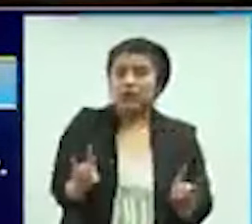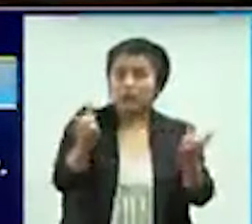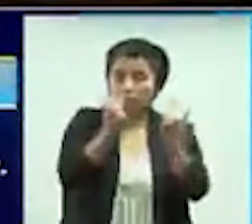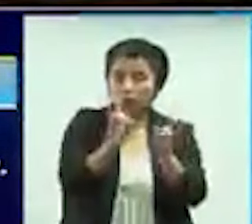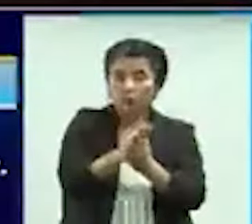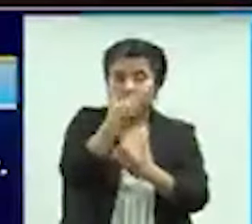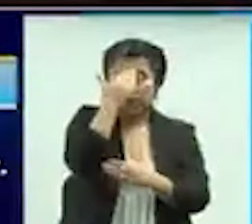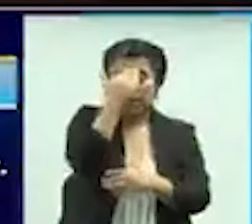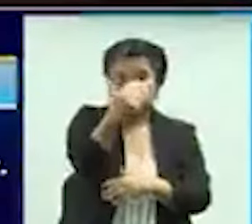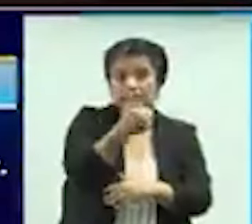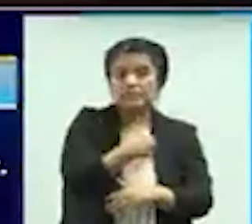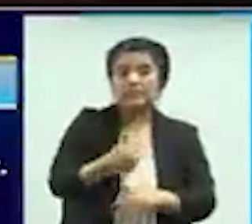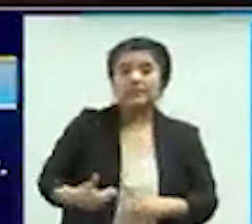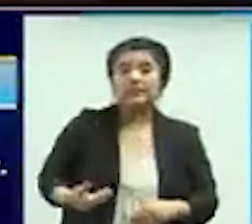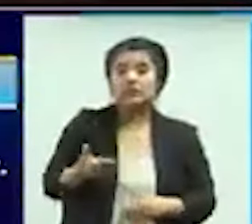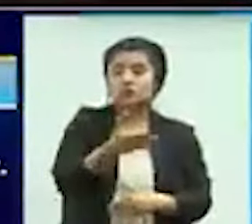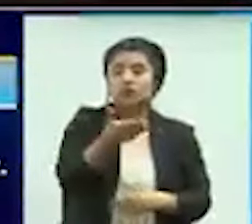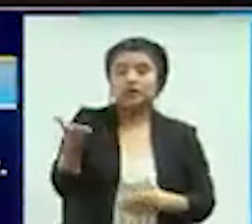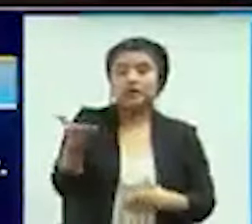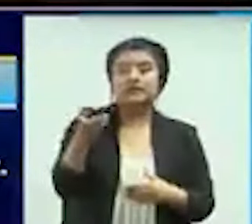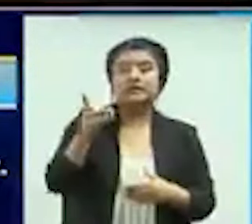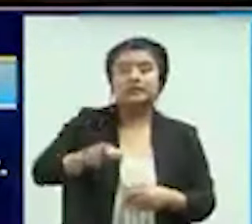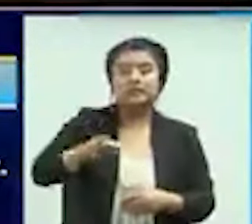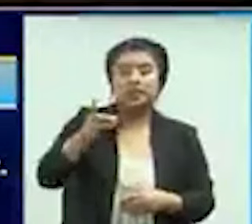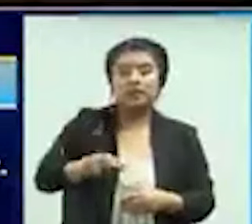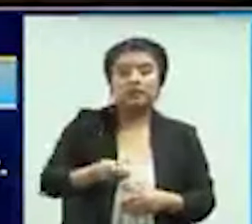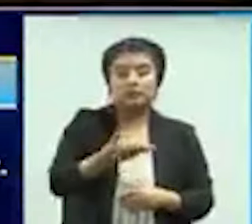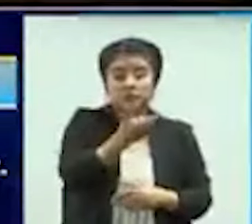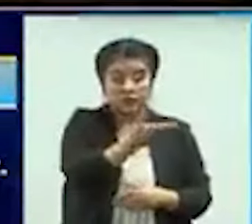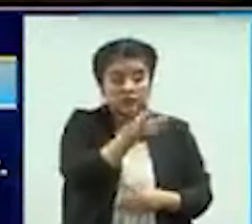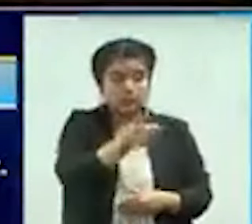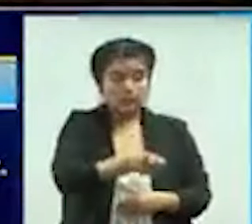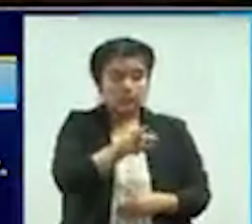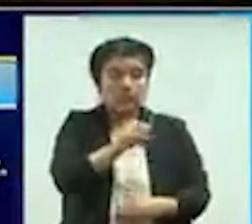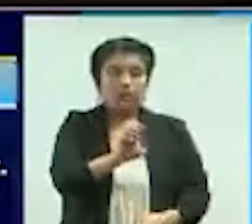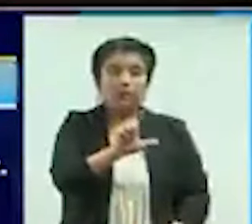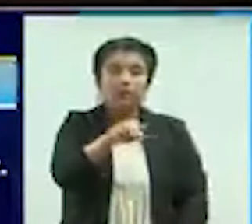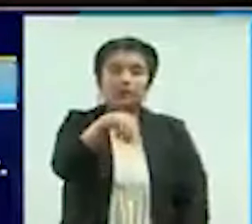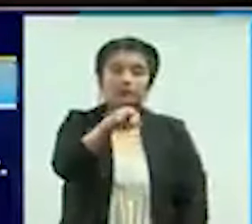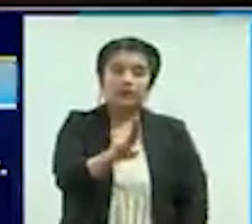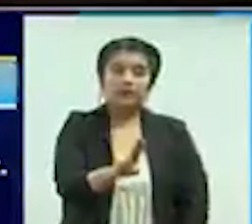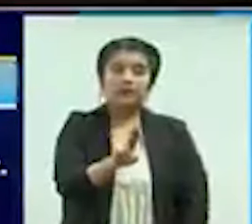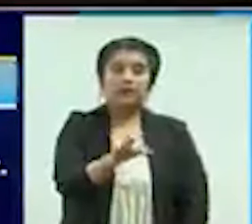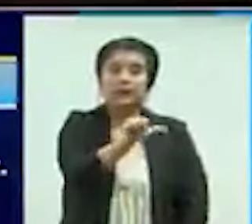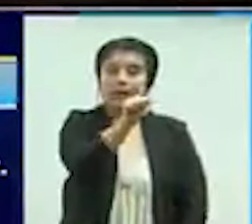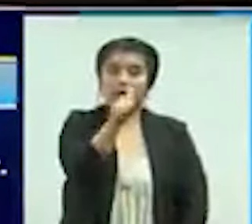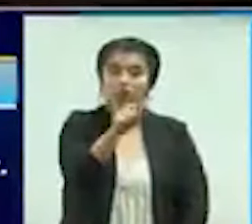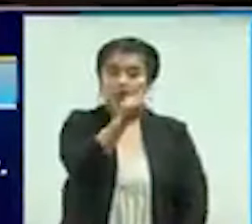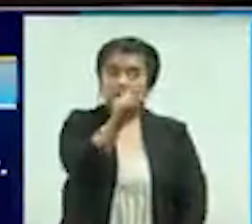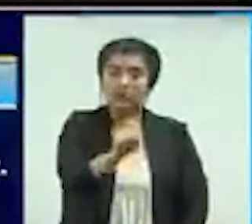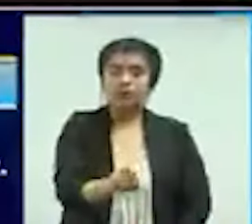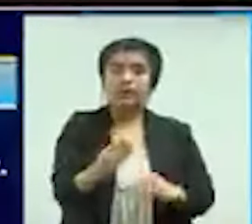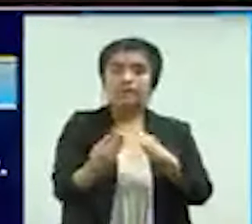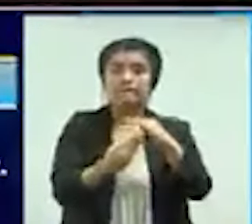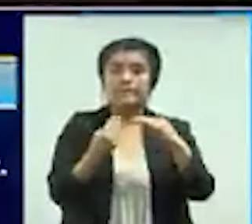presidente. Honorable pleno. Tiene la palabra el diputado Elmer Palencia para formular la siguiente pregunta básica.